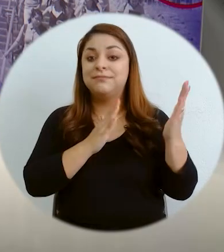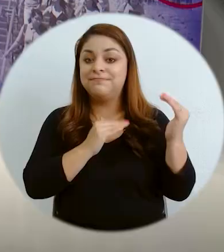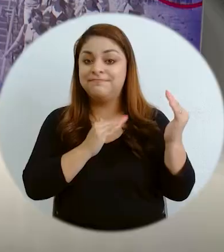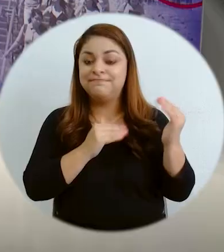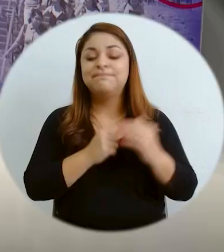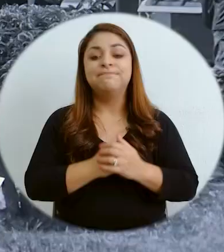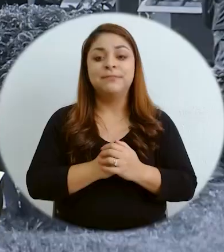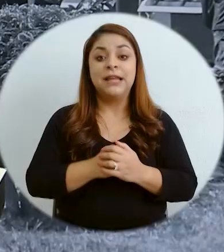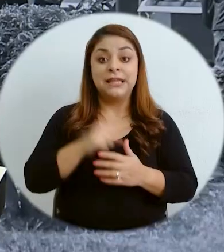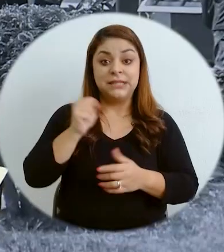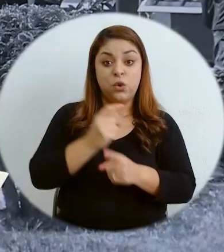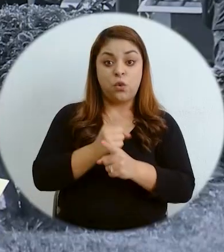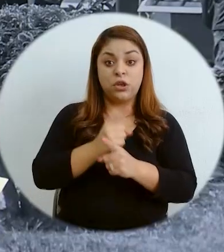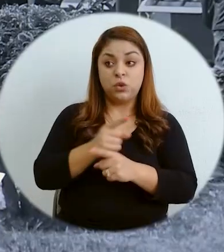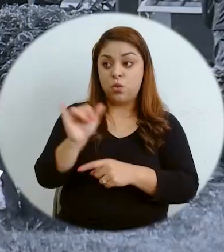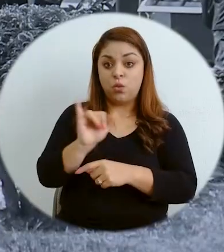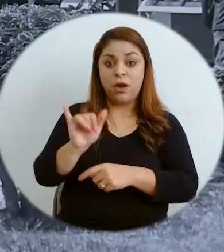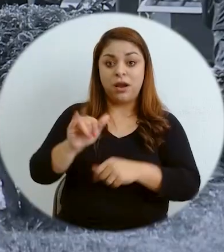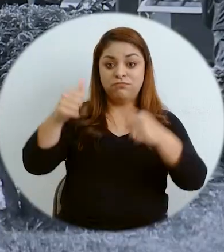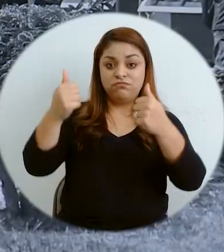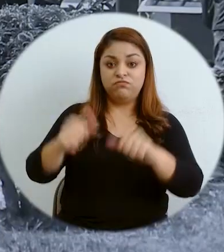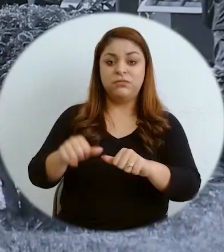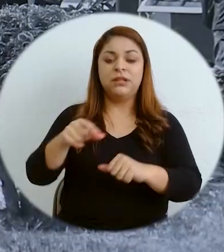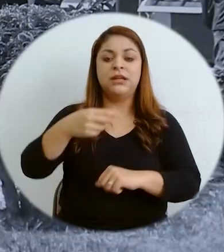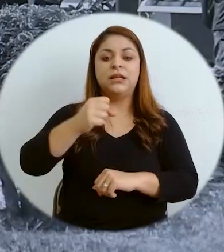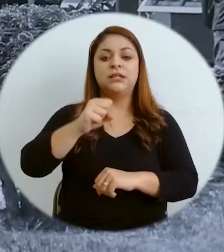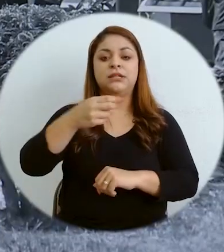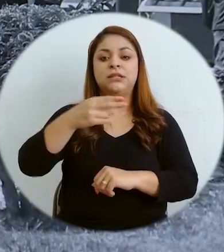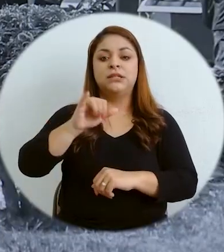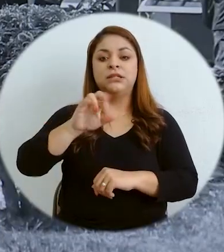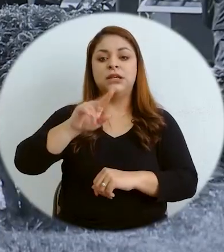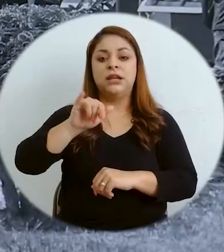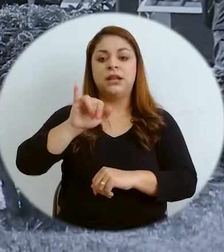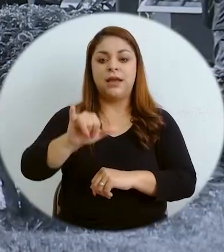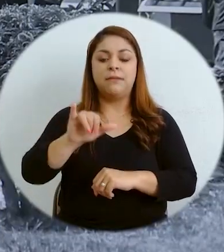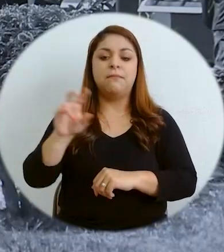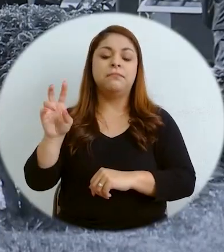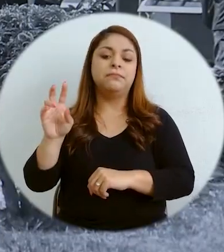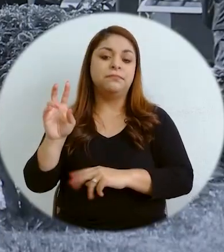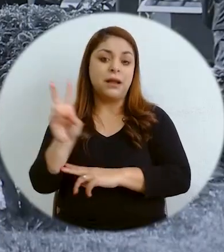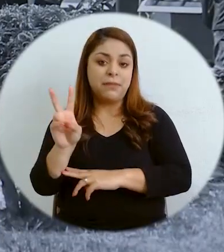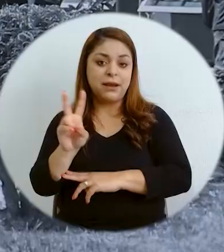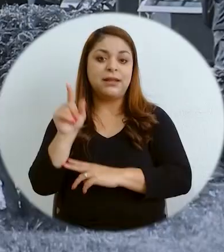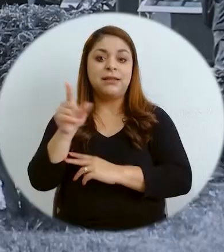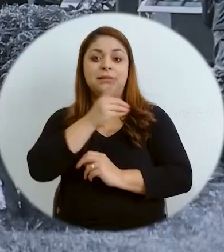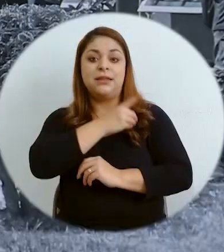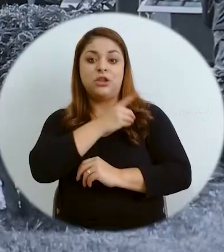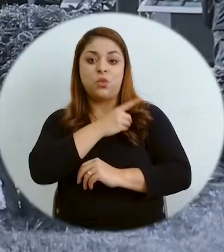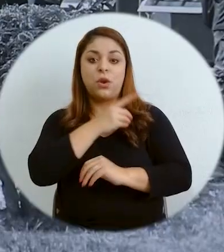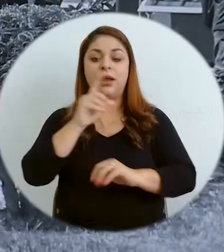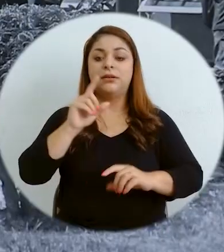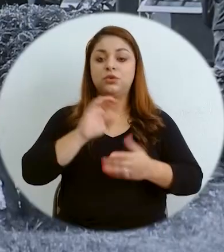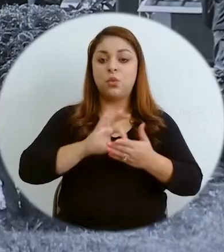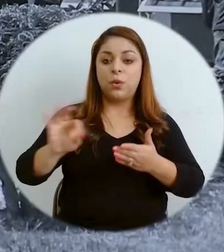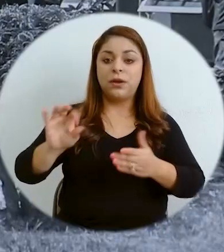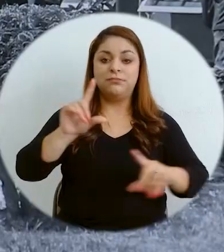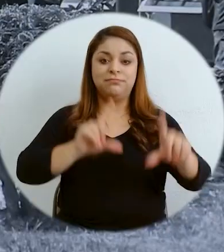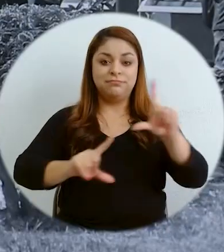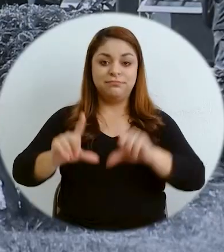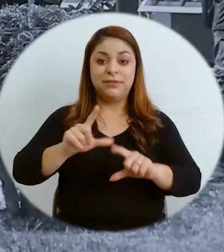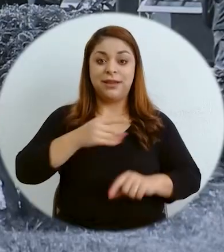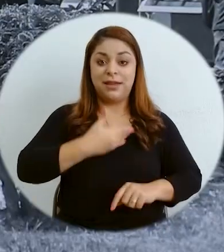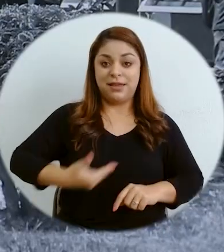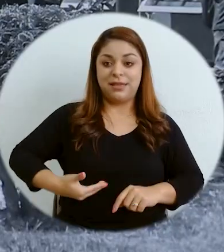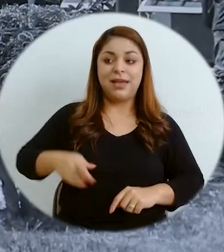Sí, con ustedes coincide Shirley Valverde. Ella es la directora de la Escuela Laboratorio de Heredia y nos explicó cómo